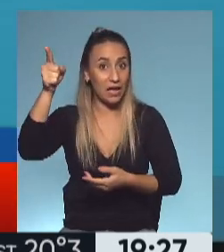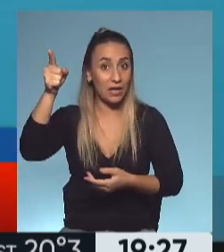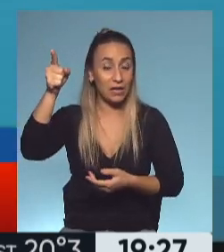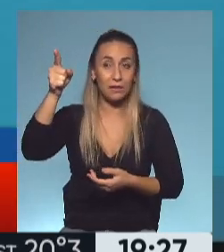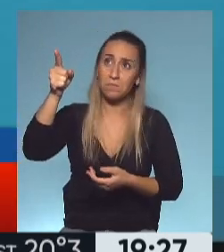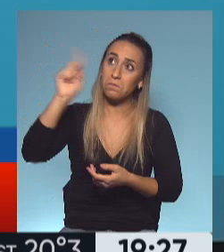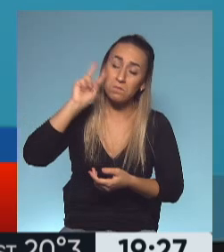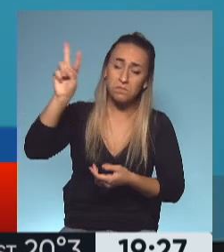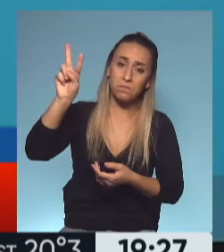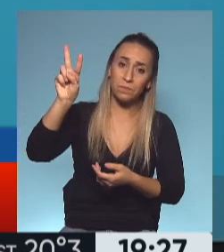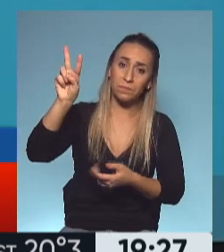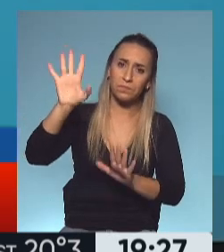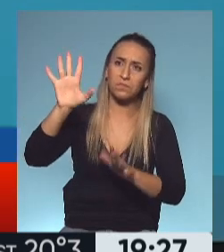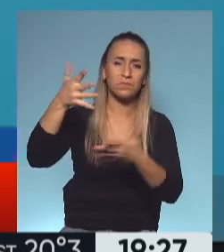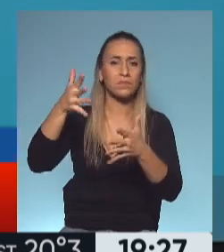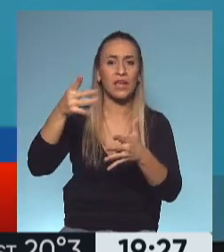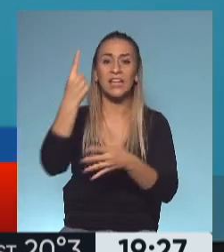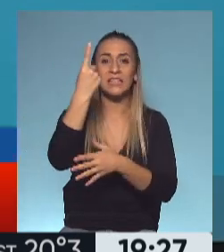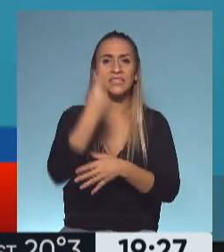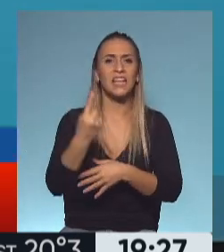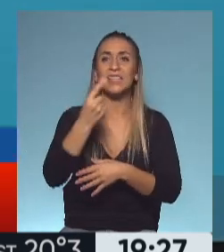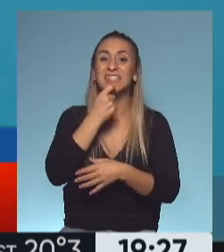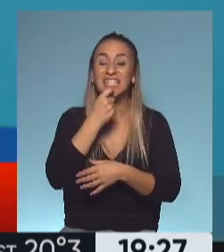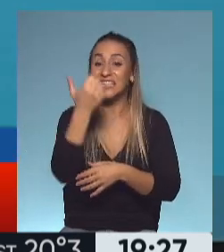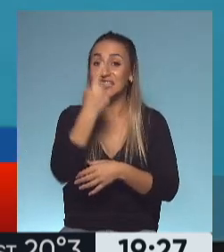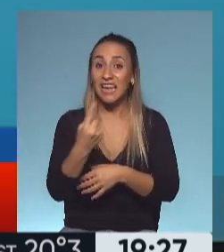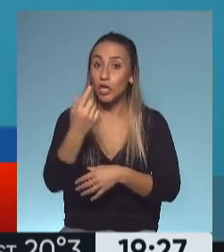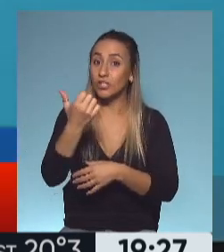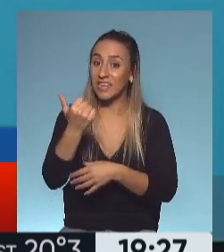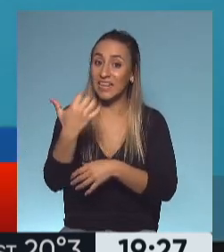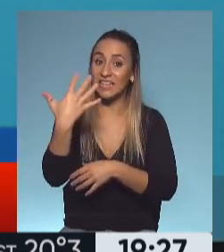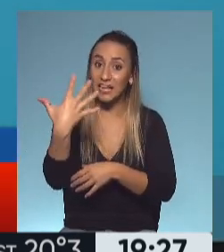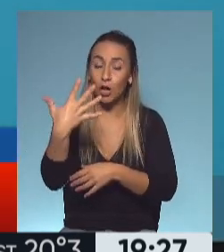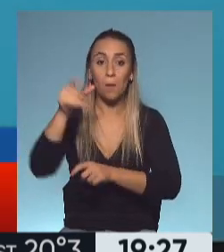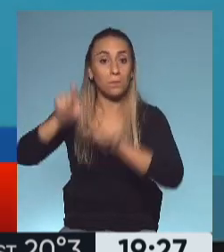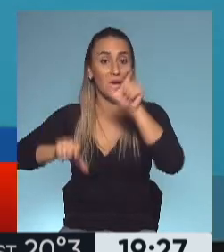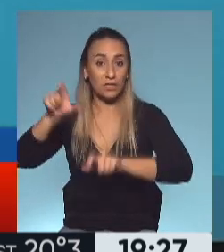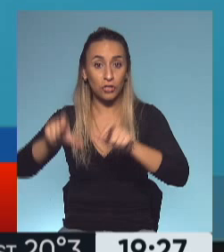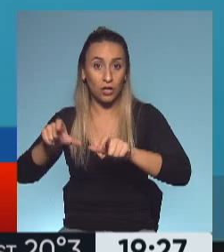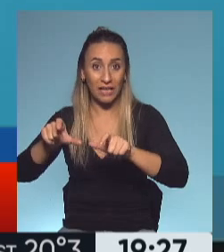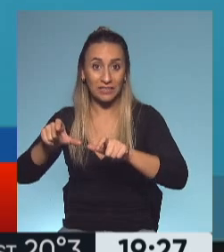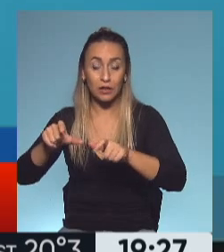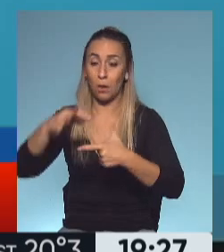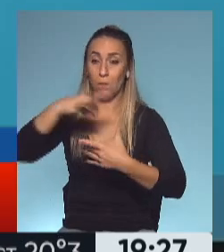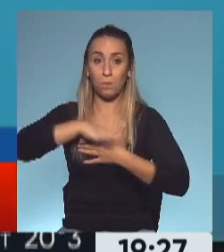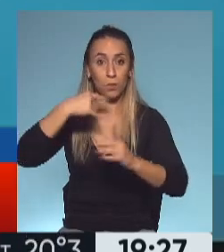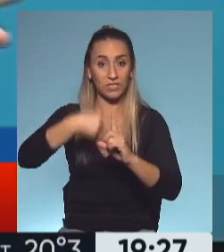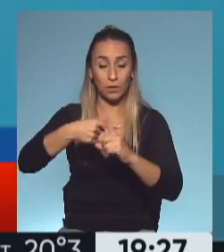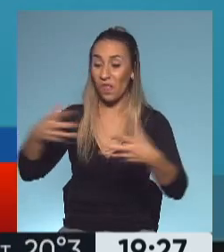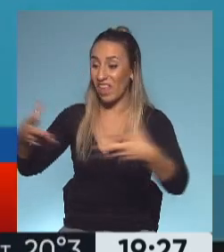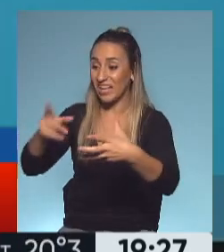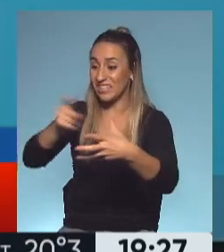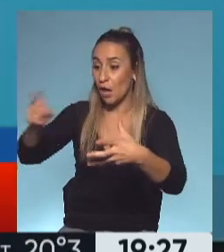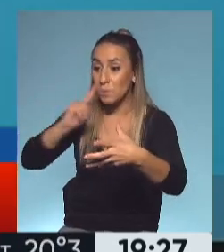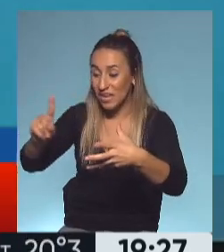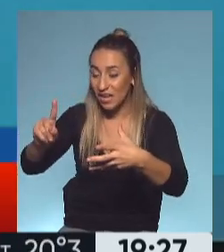tomó y se toma arriba de los 165 casos cada 100.000 habitantes. Cuando cada